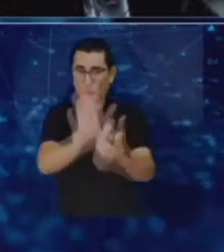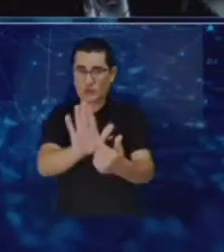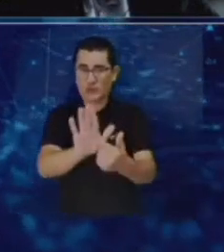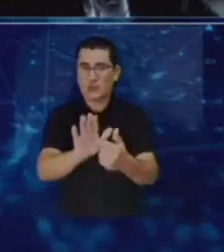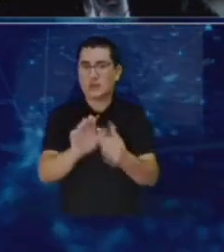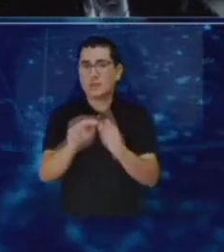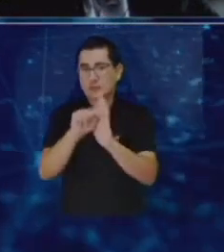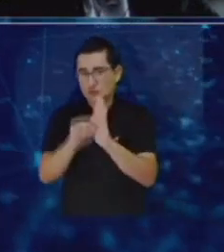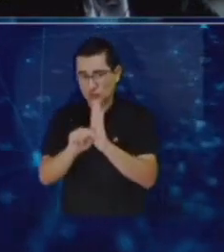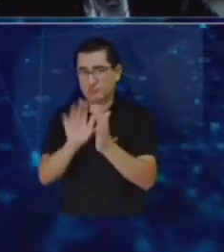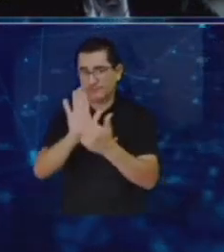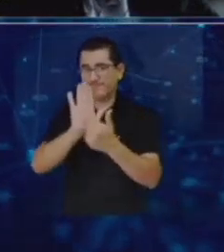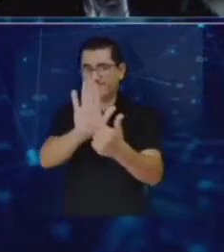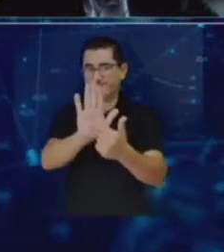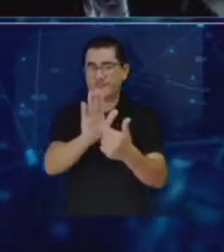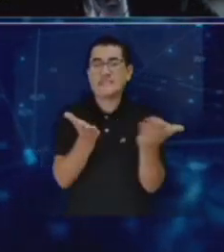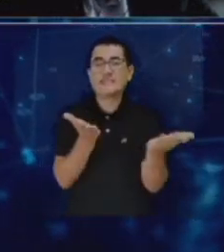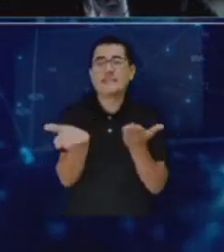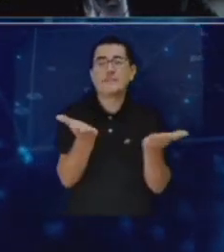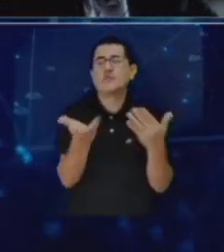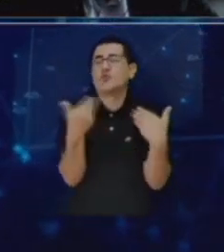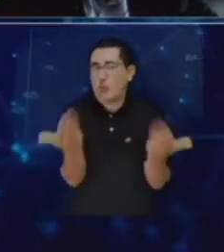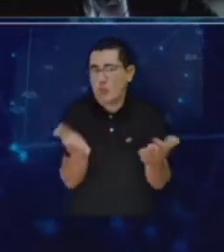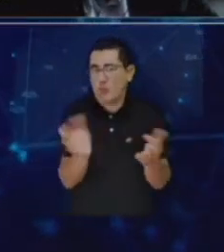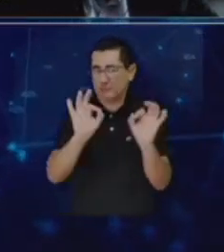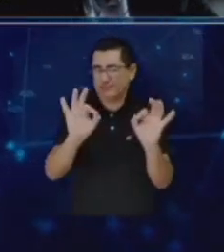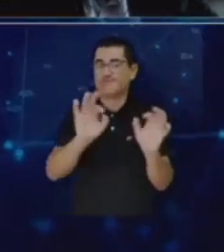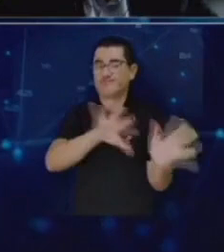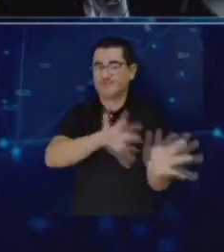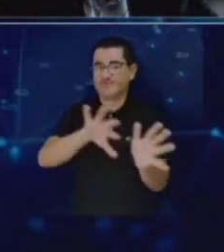este tipo de servicios. La siguiente, por favor.